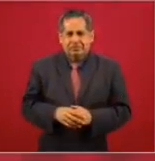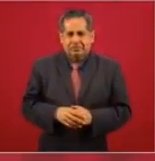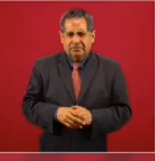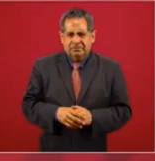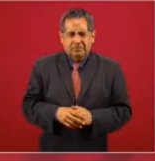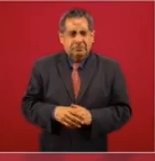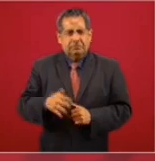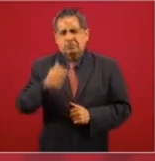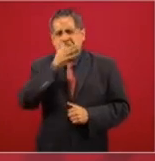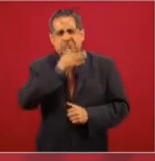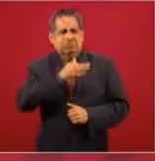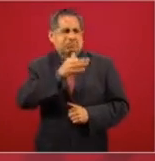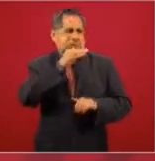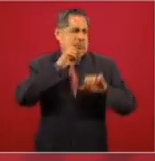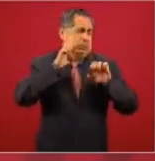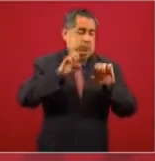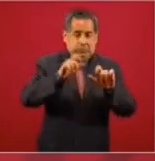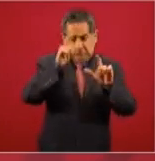las fiestas,